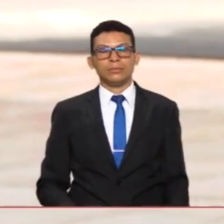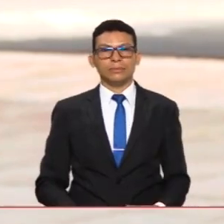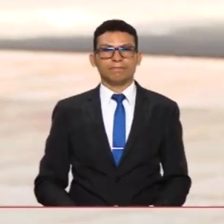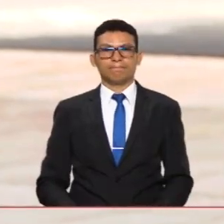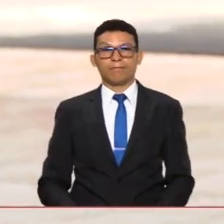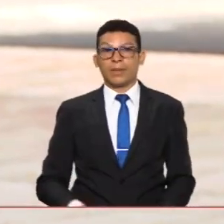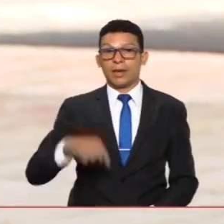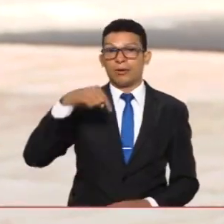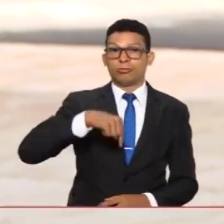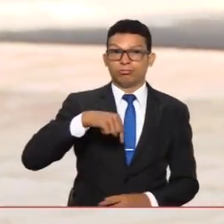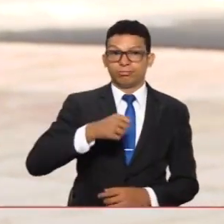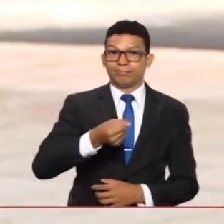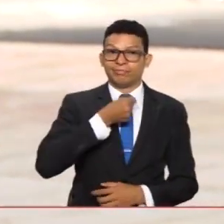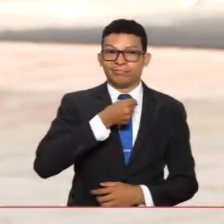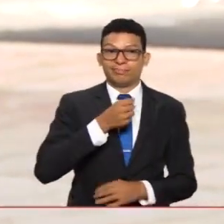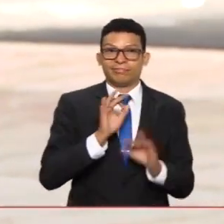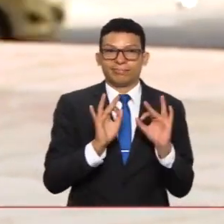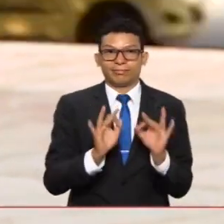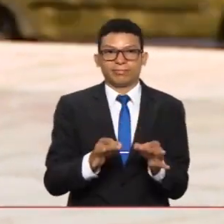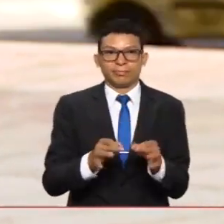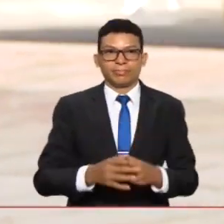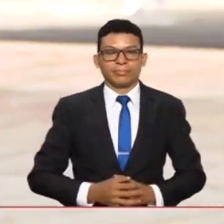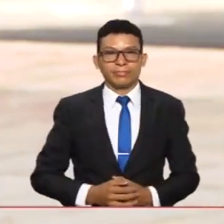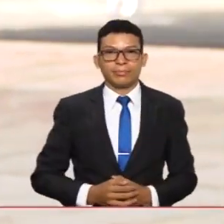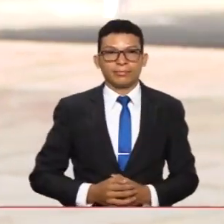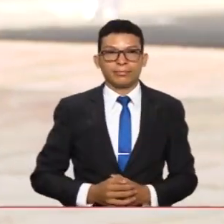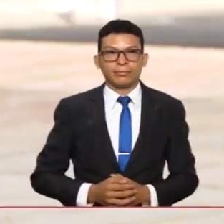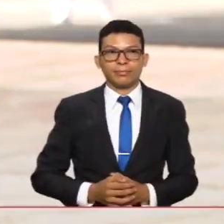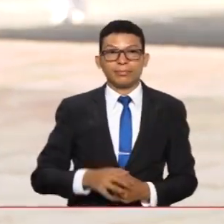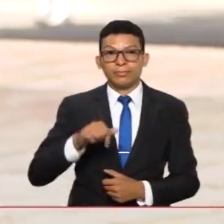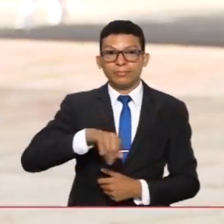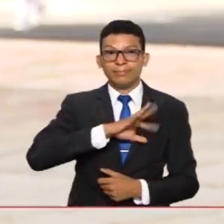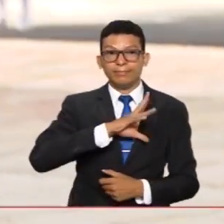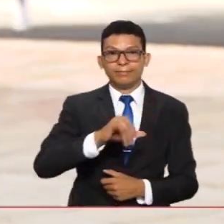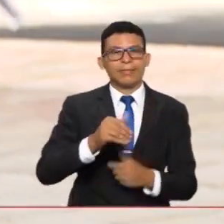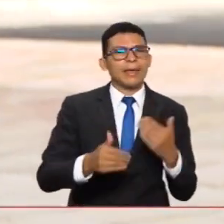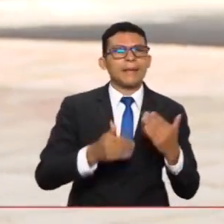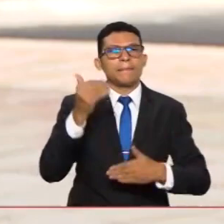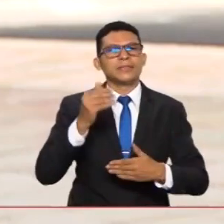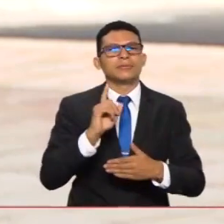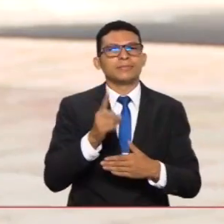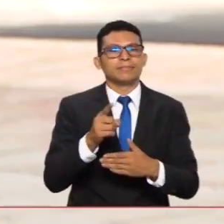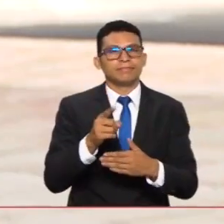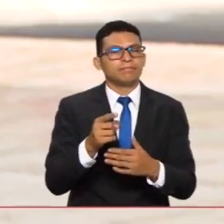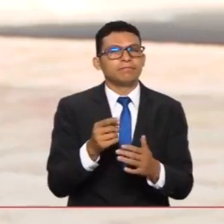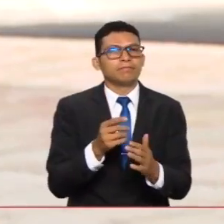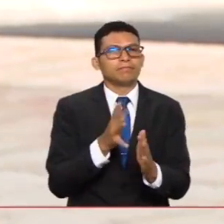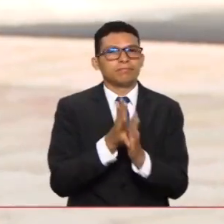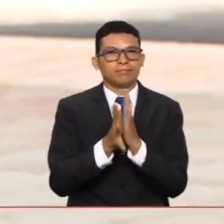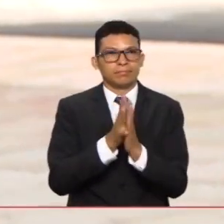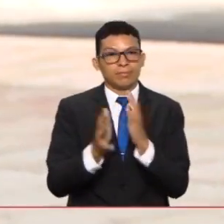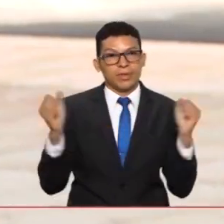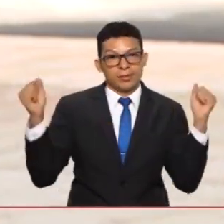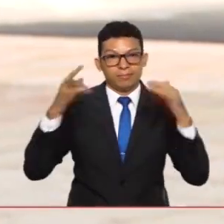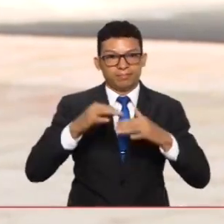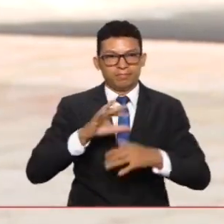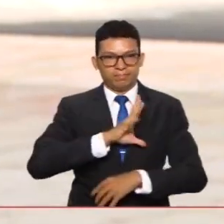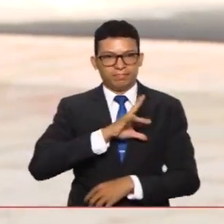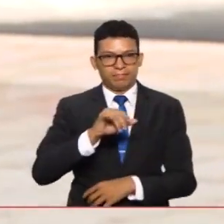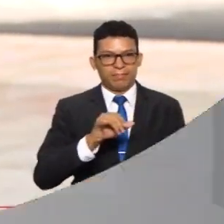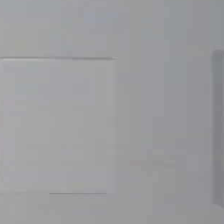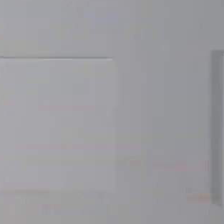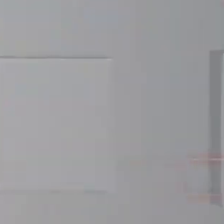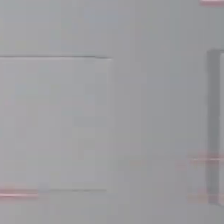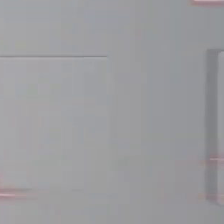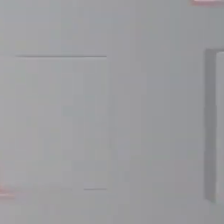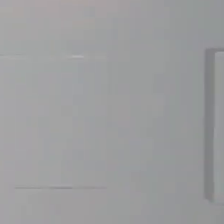Y hoy será noticia en la capital del Valle el inicio del denominado evento Cali Biodiversa,